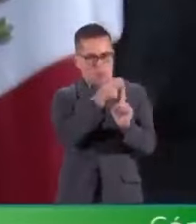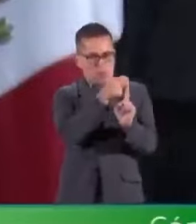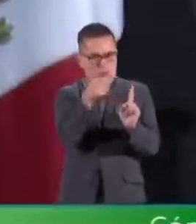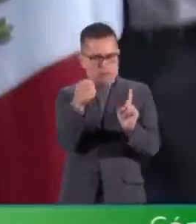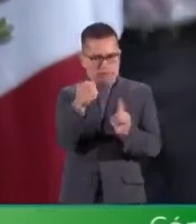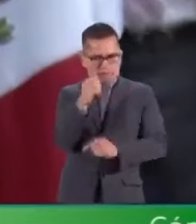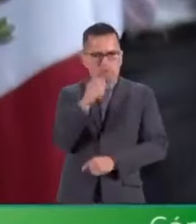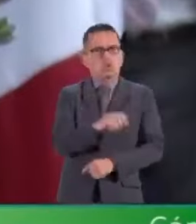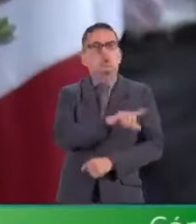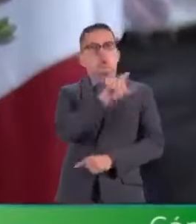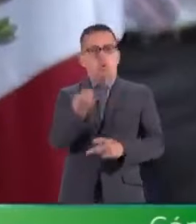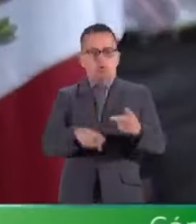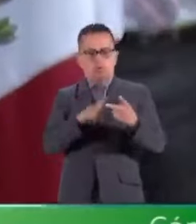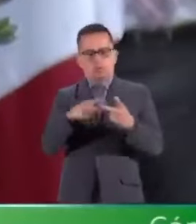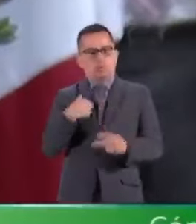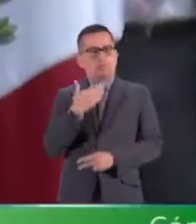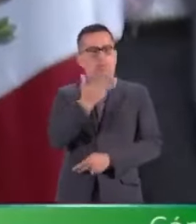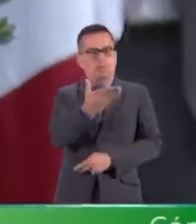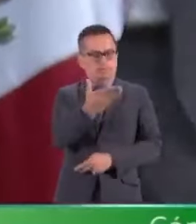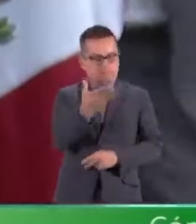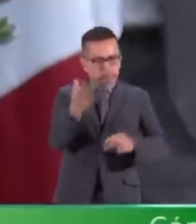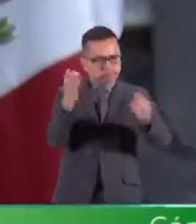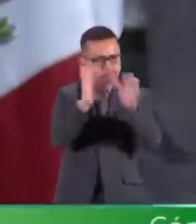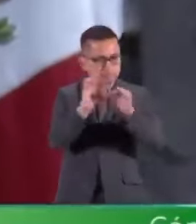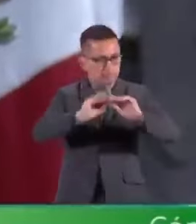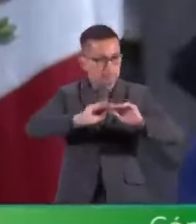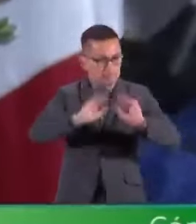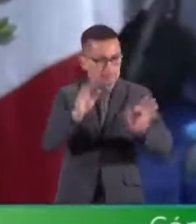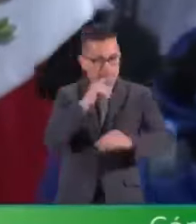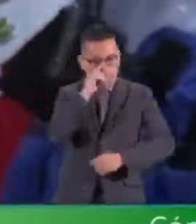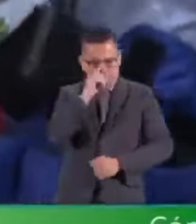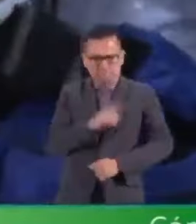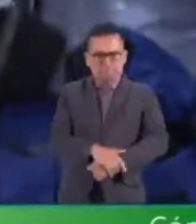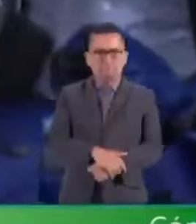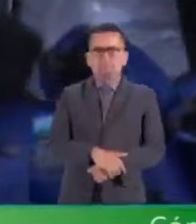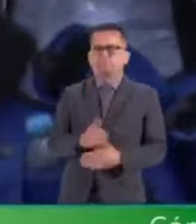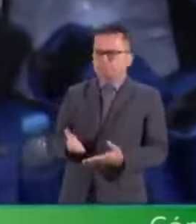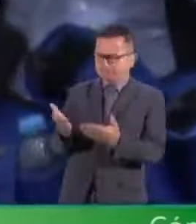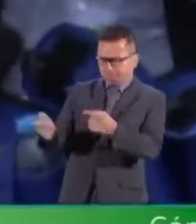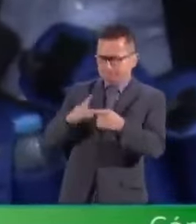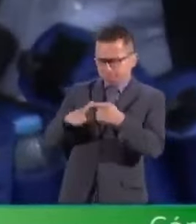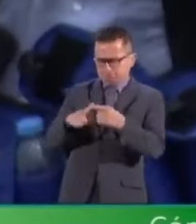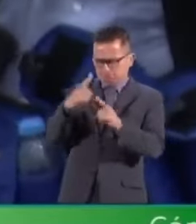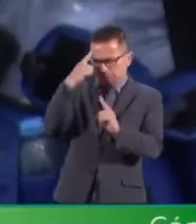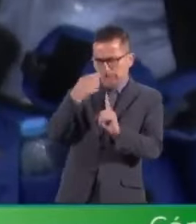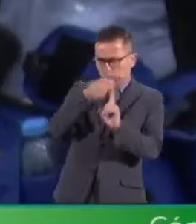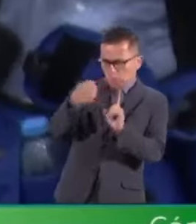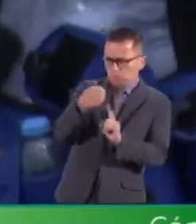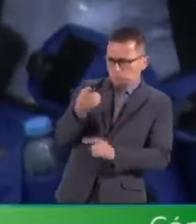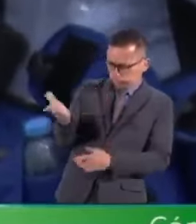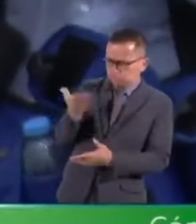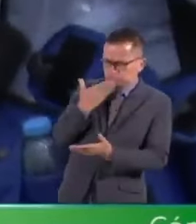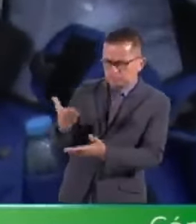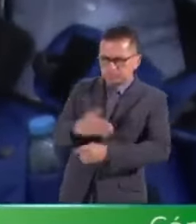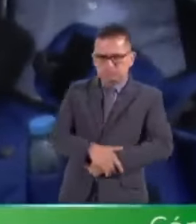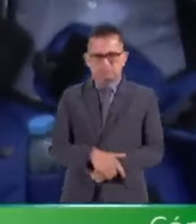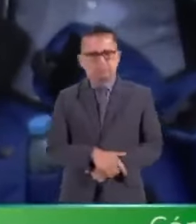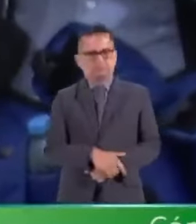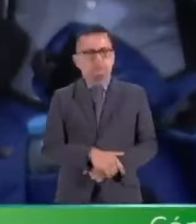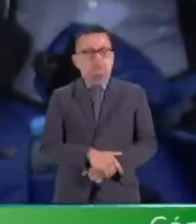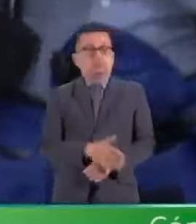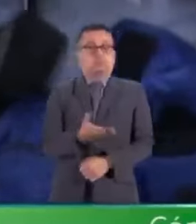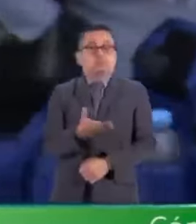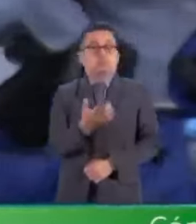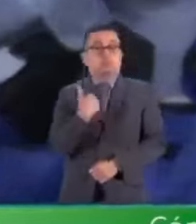de ilustración, presidente. De orden, adelante. ¿En qué consiste? Toda vez que nos encontramos en un